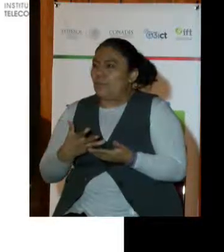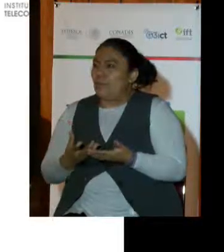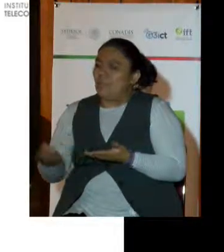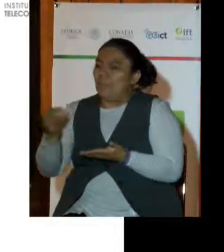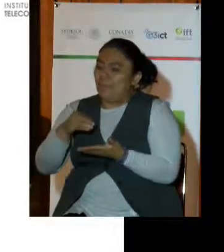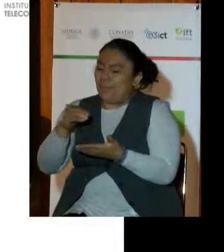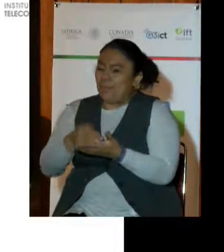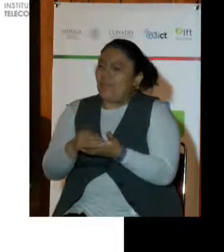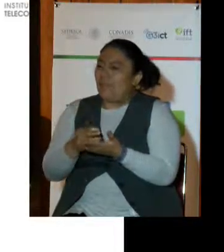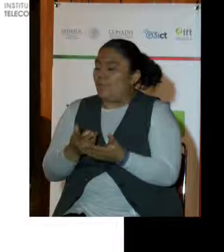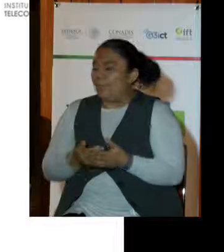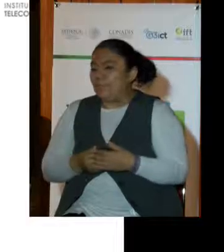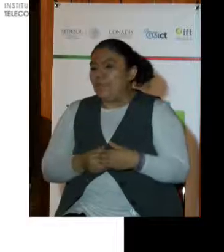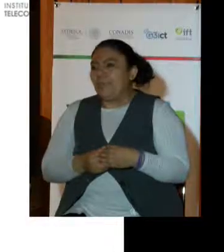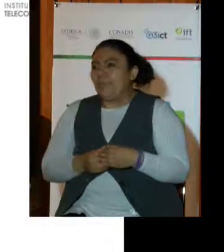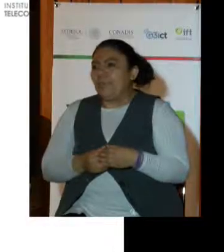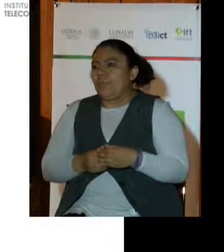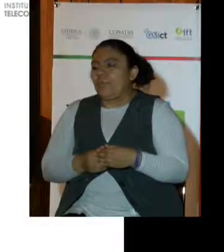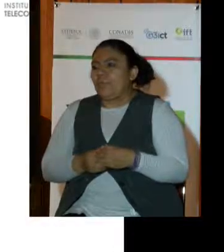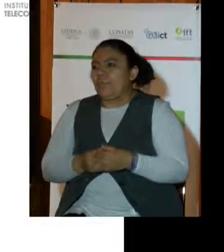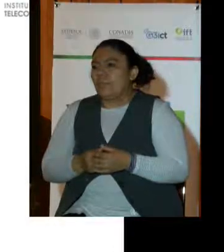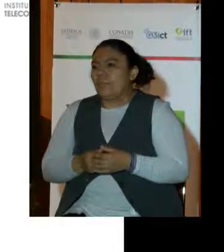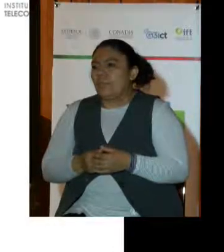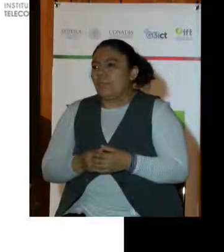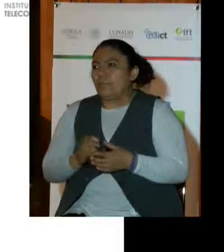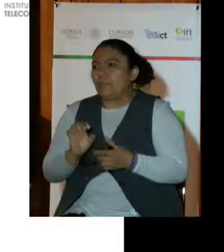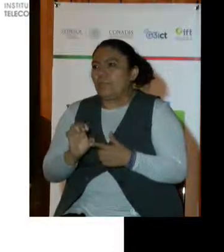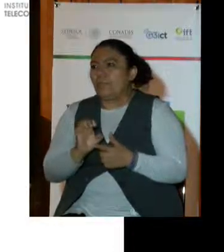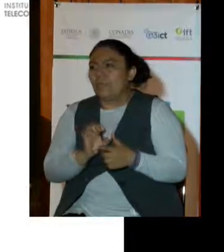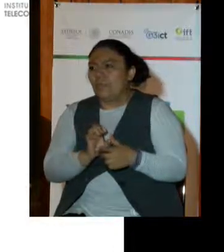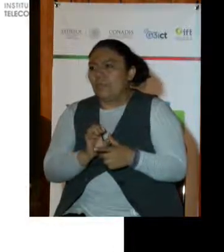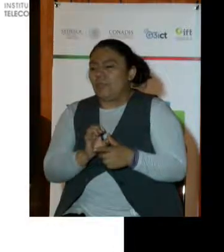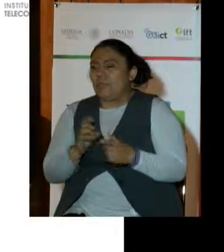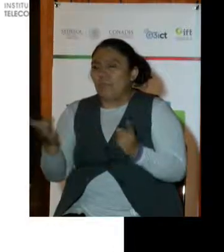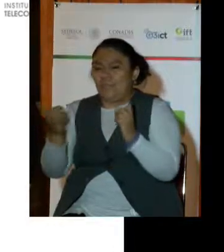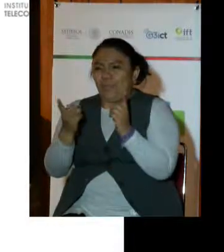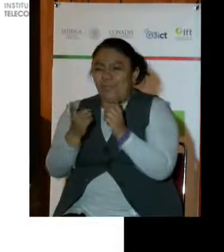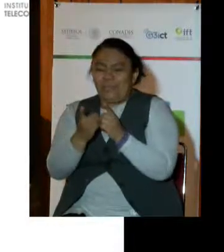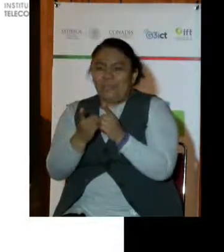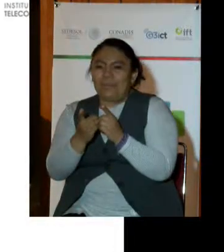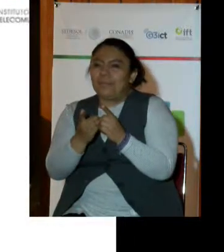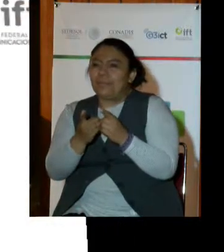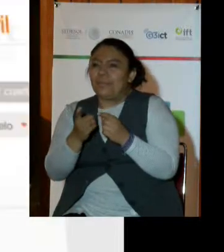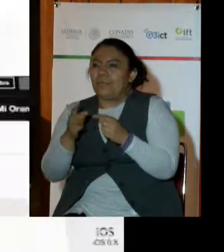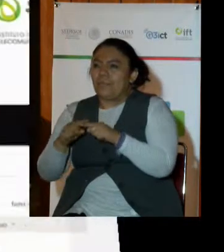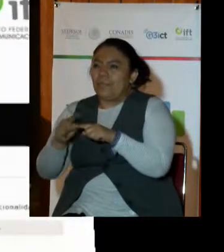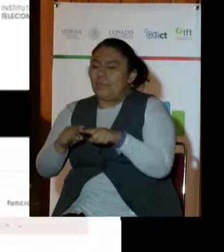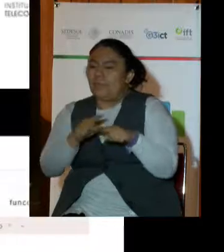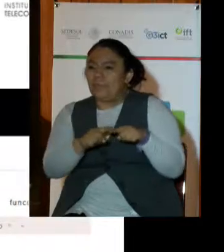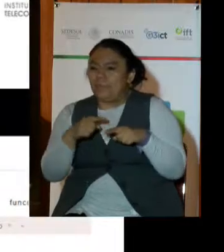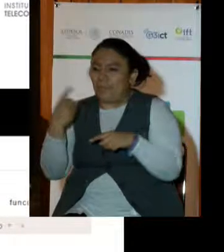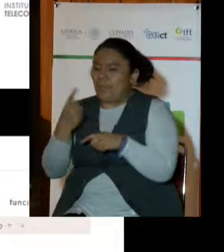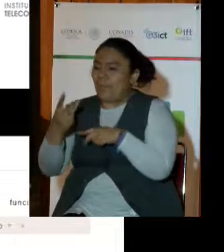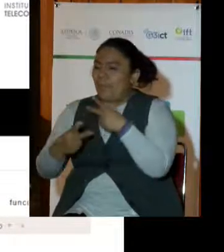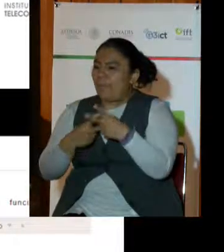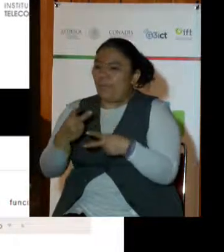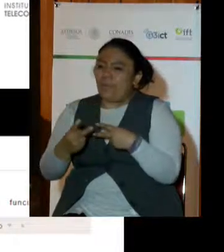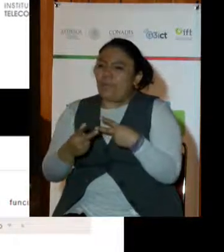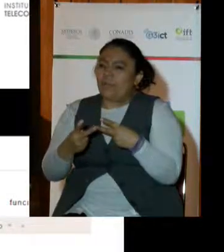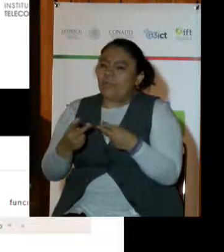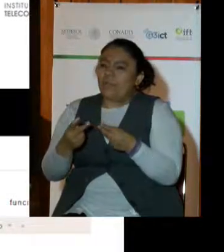al equipo terminal. Pero, y entonces encontré varios en que